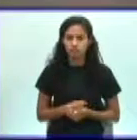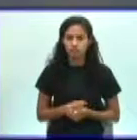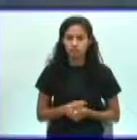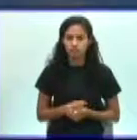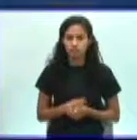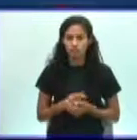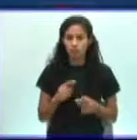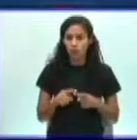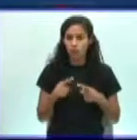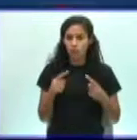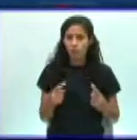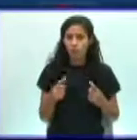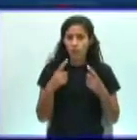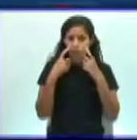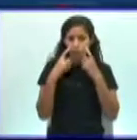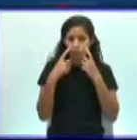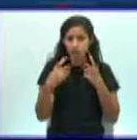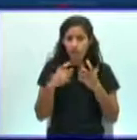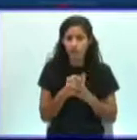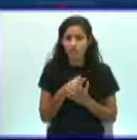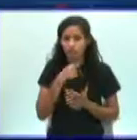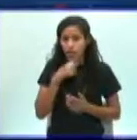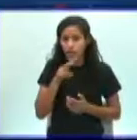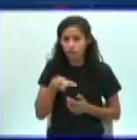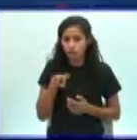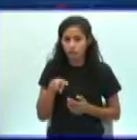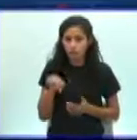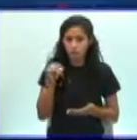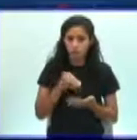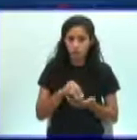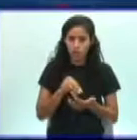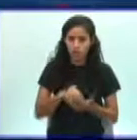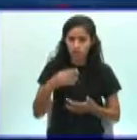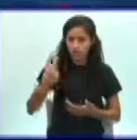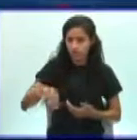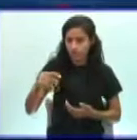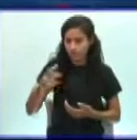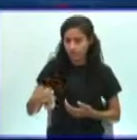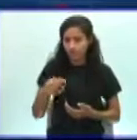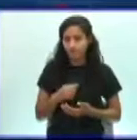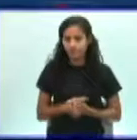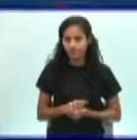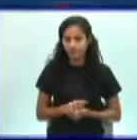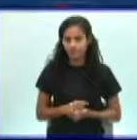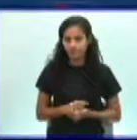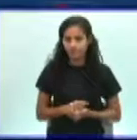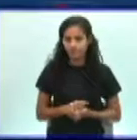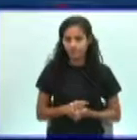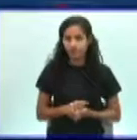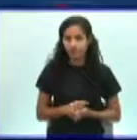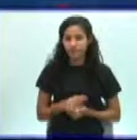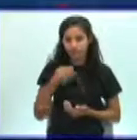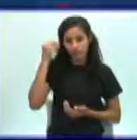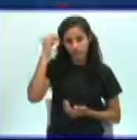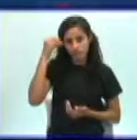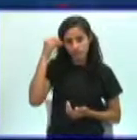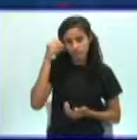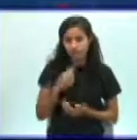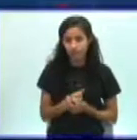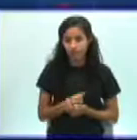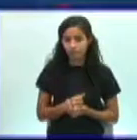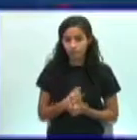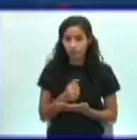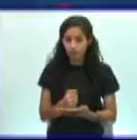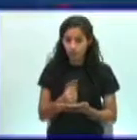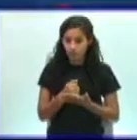¿Por qué es importante la aplicación de este instrumento? Pensemos, nos